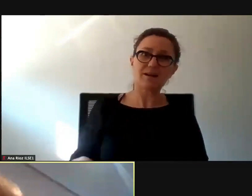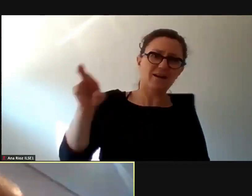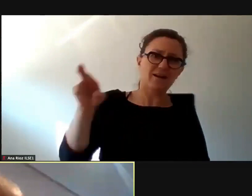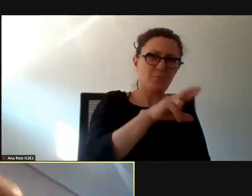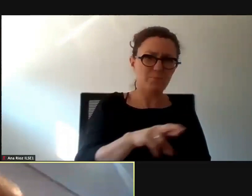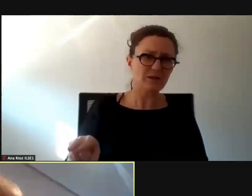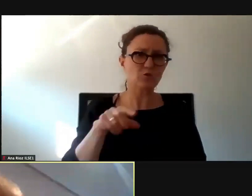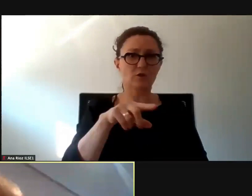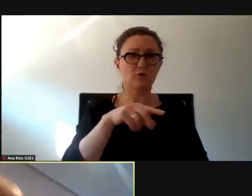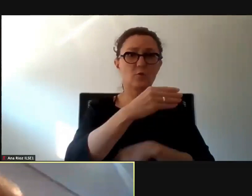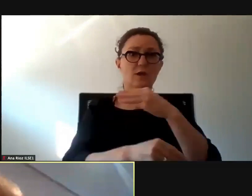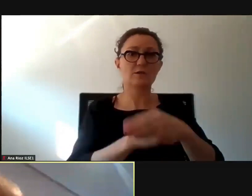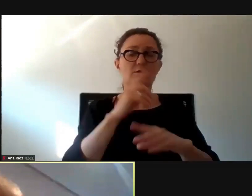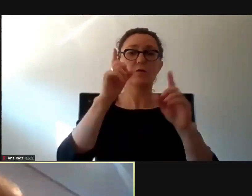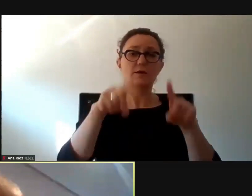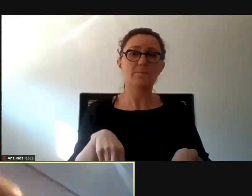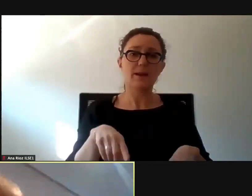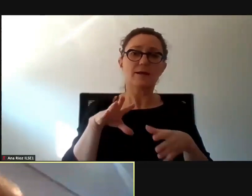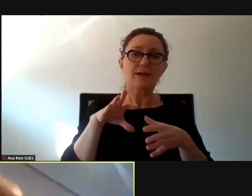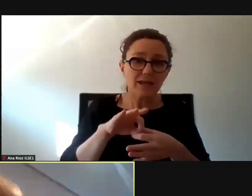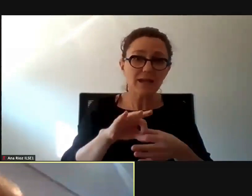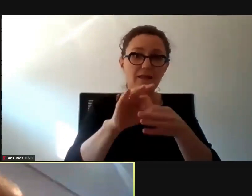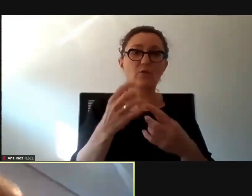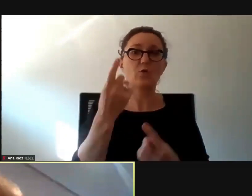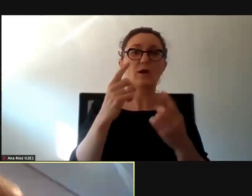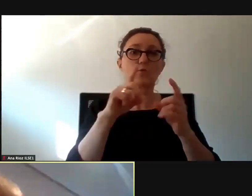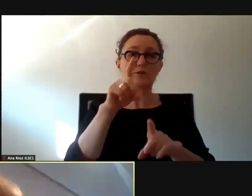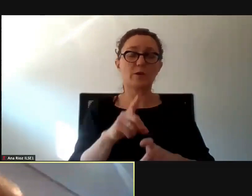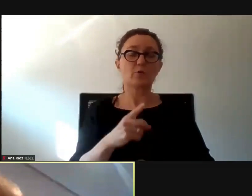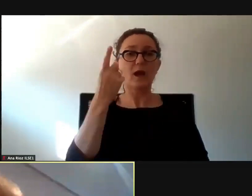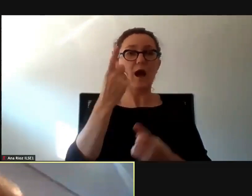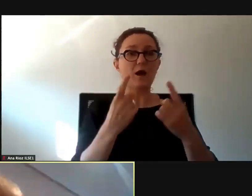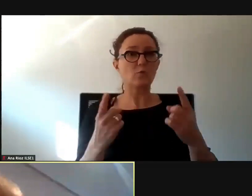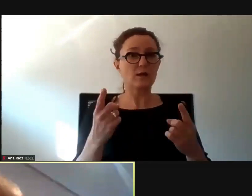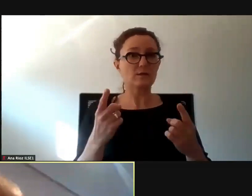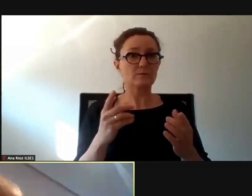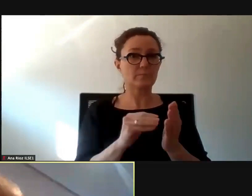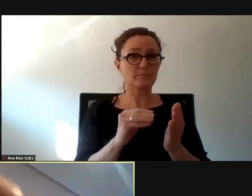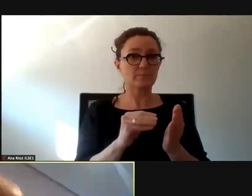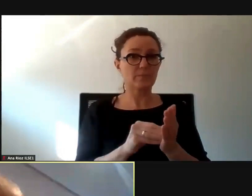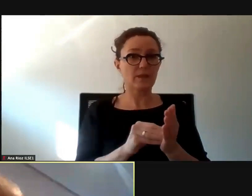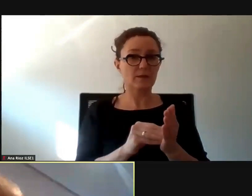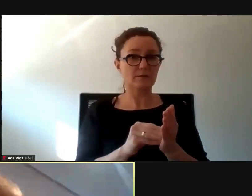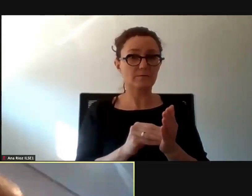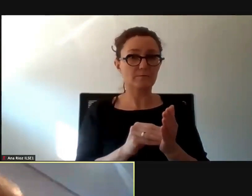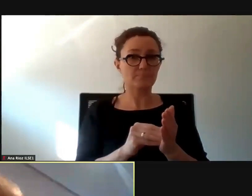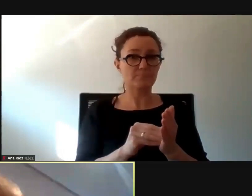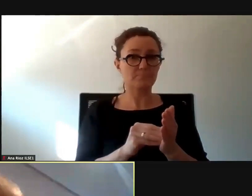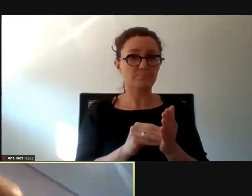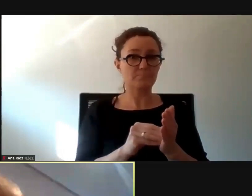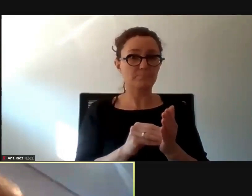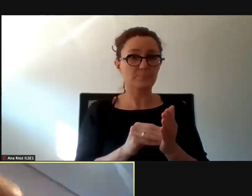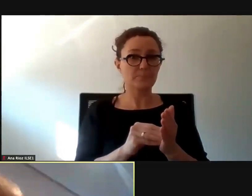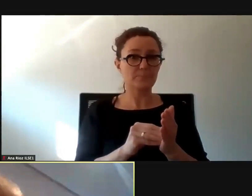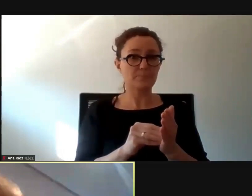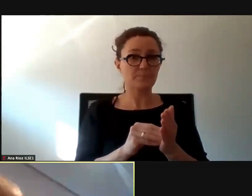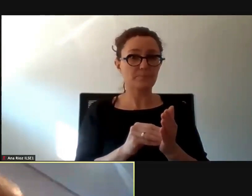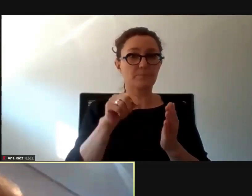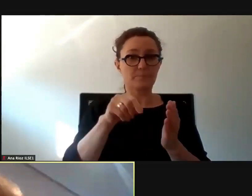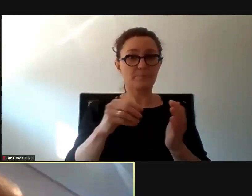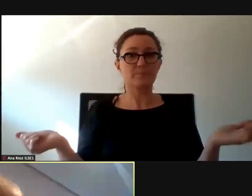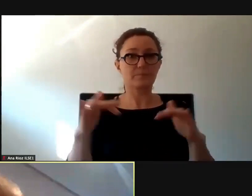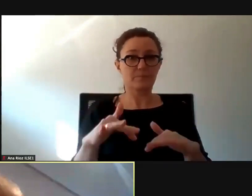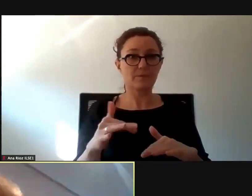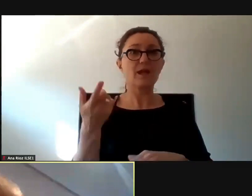yo ya hice algunas preguntas, es decir, que en algunos momentos en este encuentro perdón, ha habido